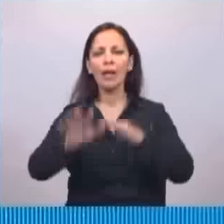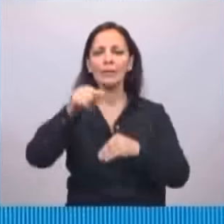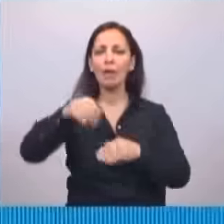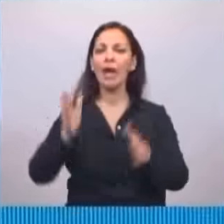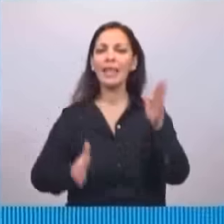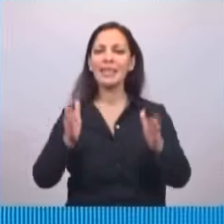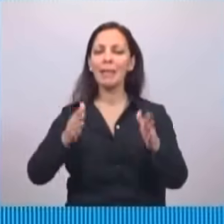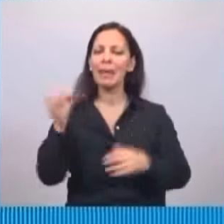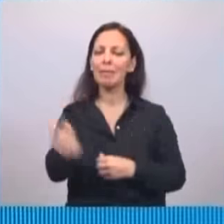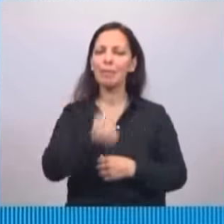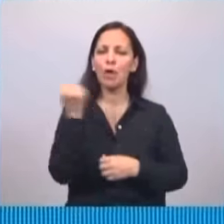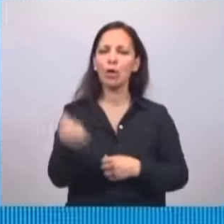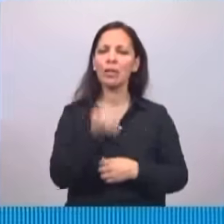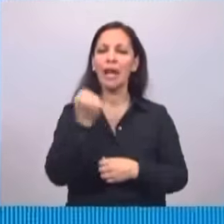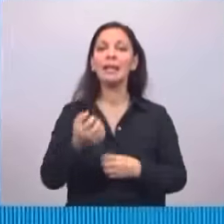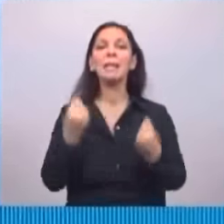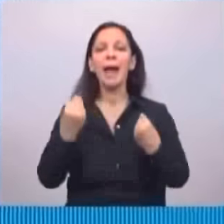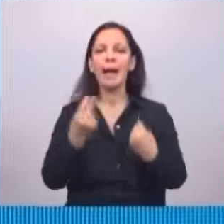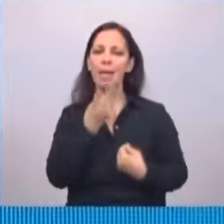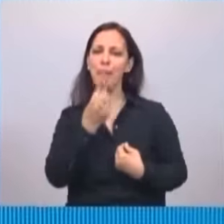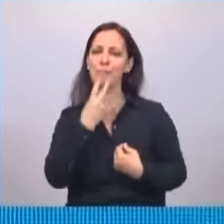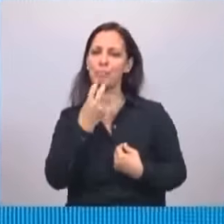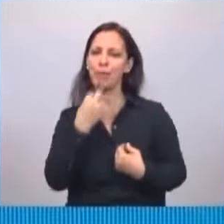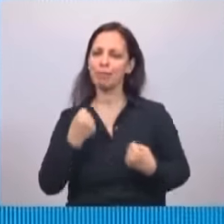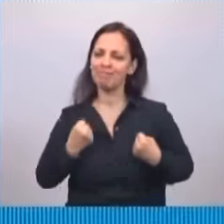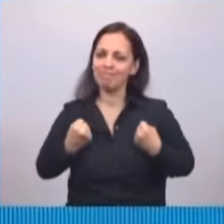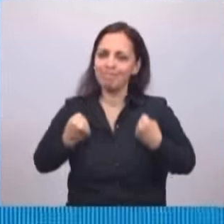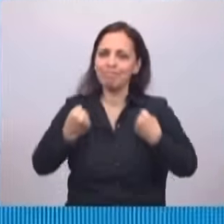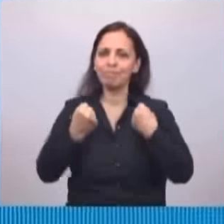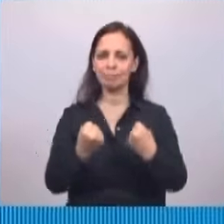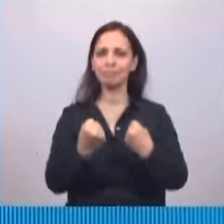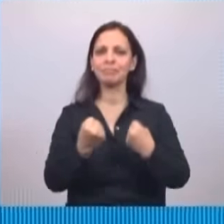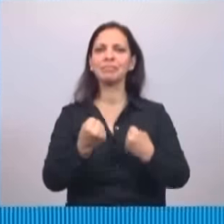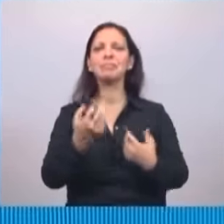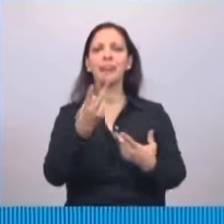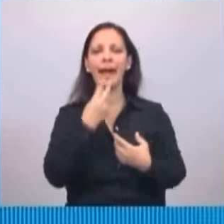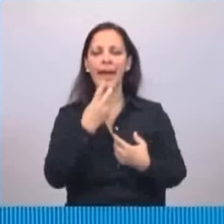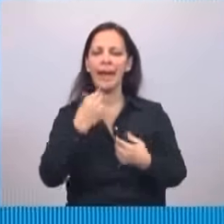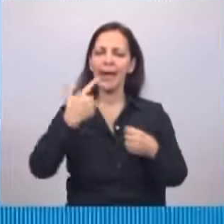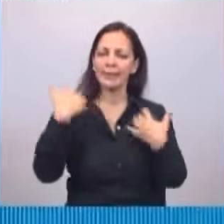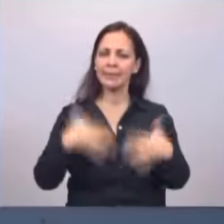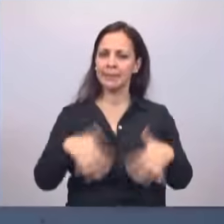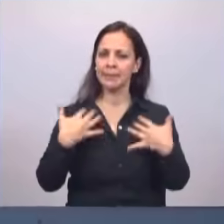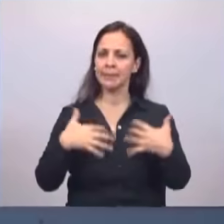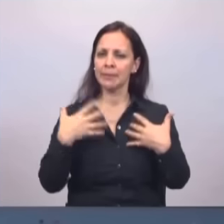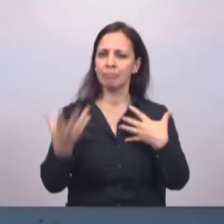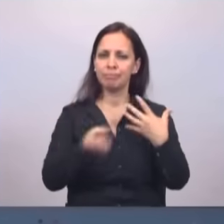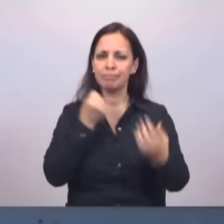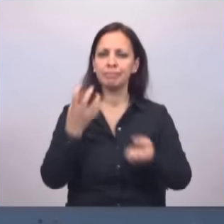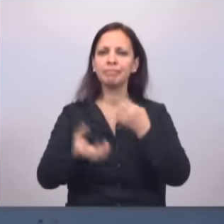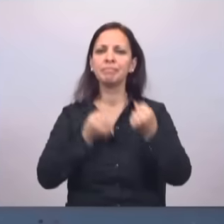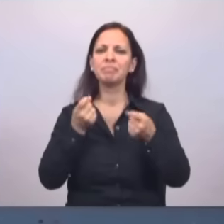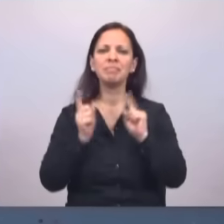importante para cargar combustible, para cargar nafta, para reforzar lo